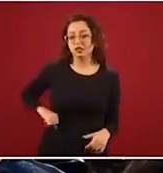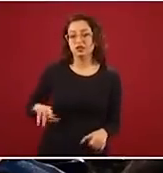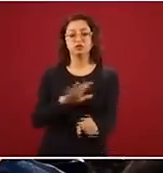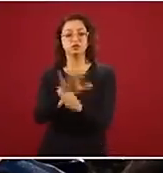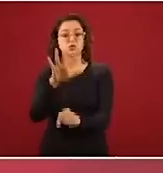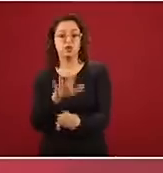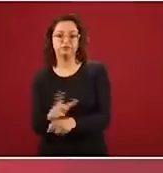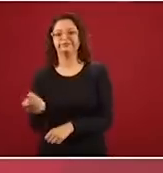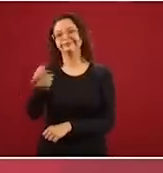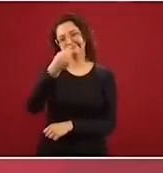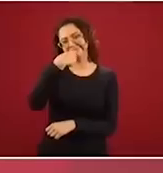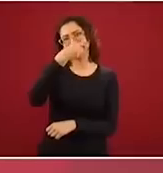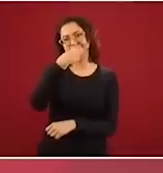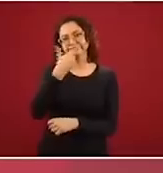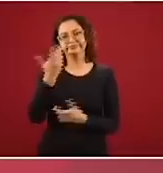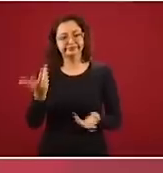medicinas.